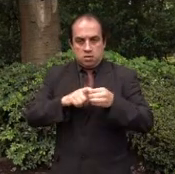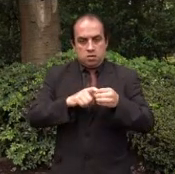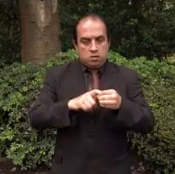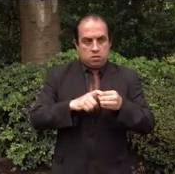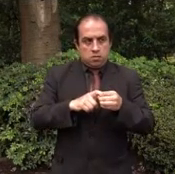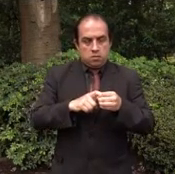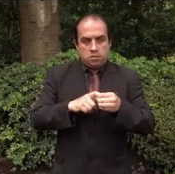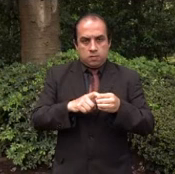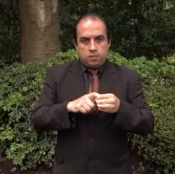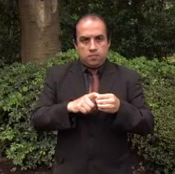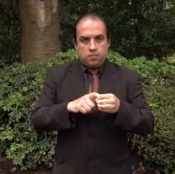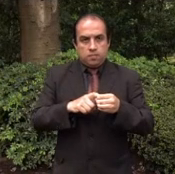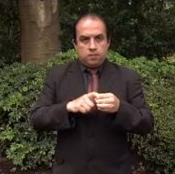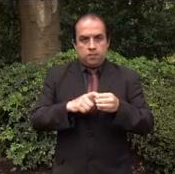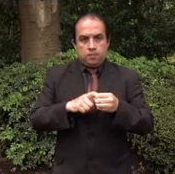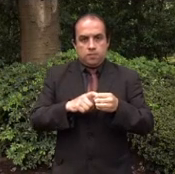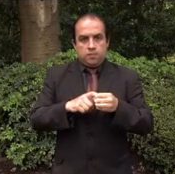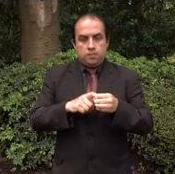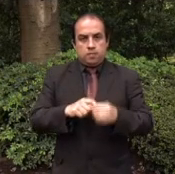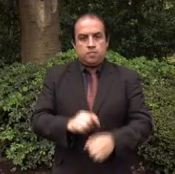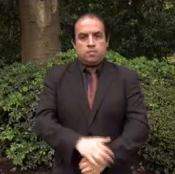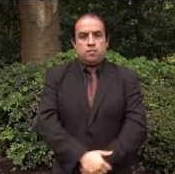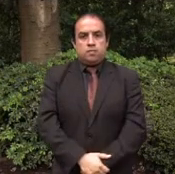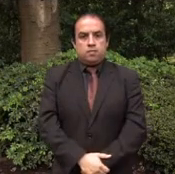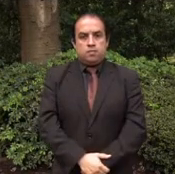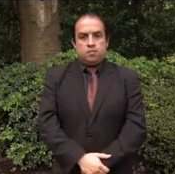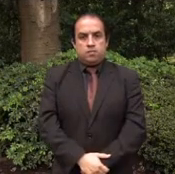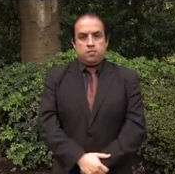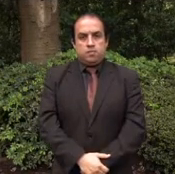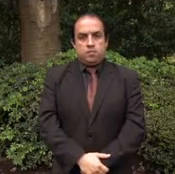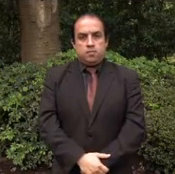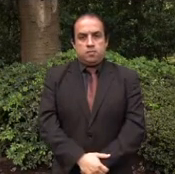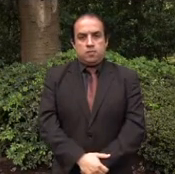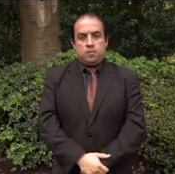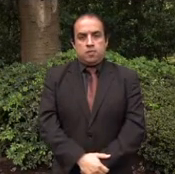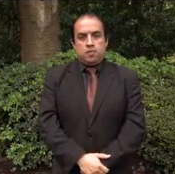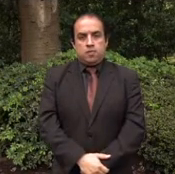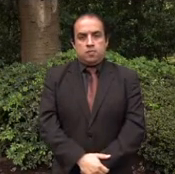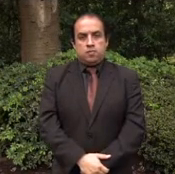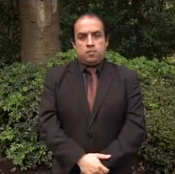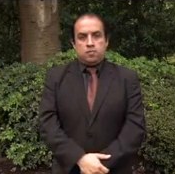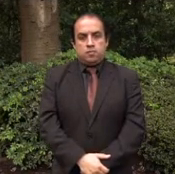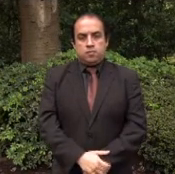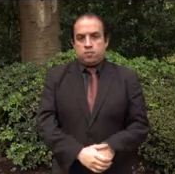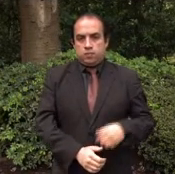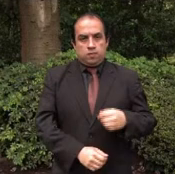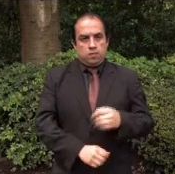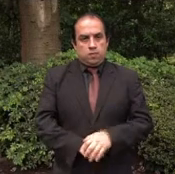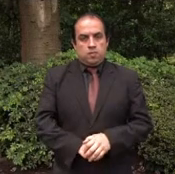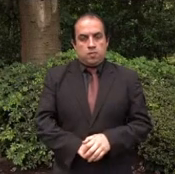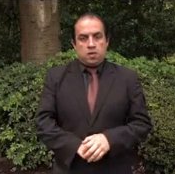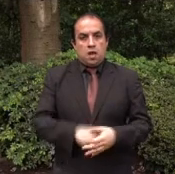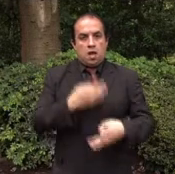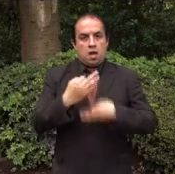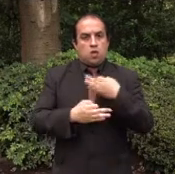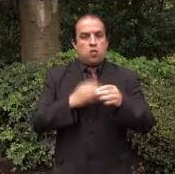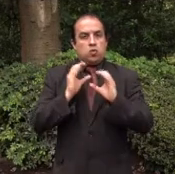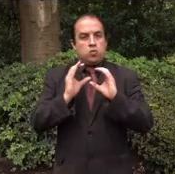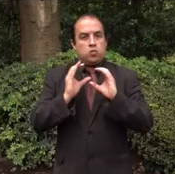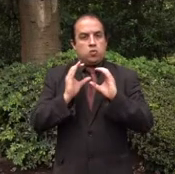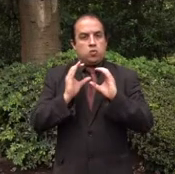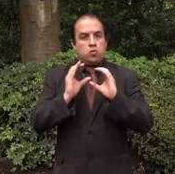el Cárcamo y todo aquello que es un hilo conductor de todo este proyecto, que es el agua. Saludo a